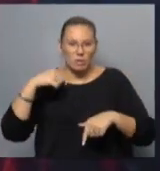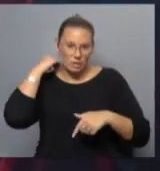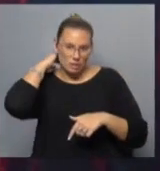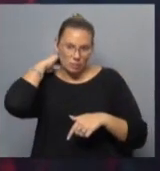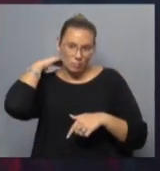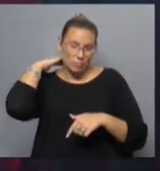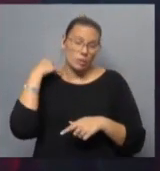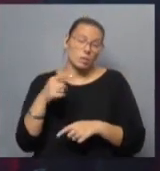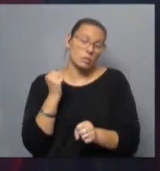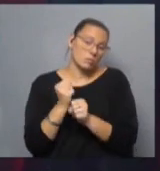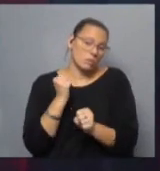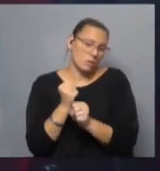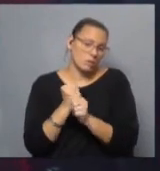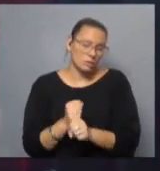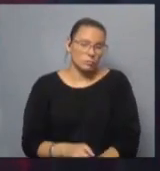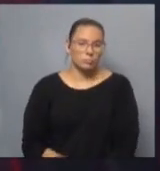se va laburando de a poquito.